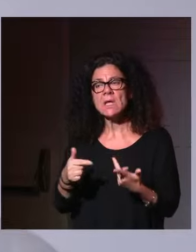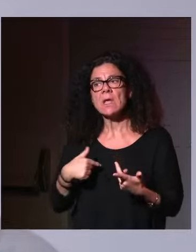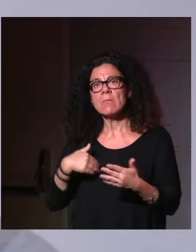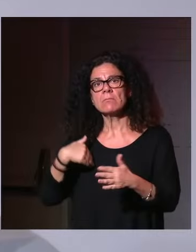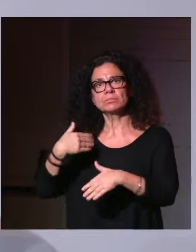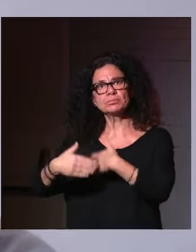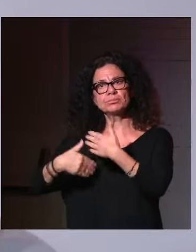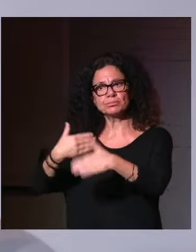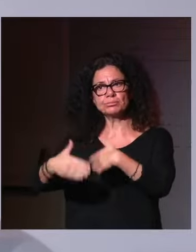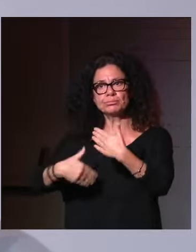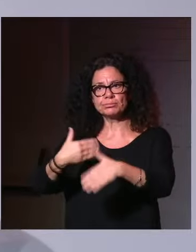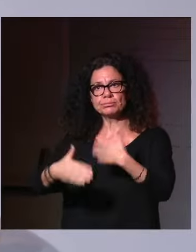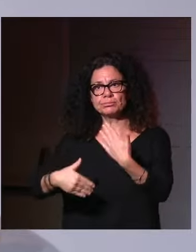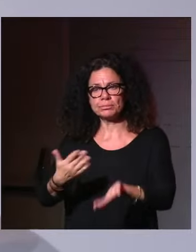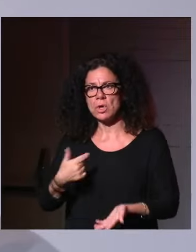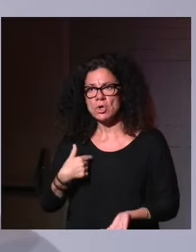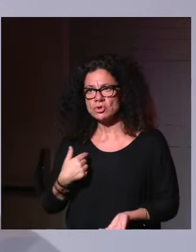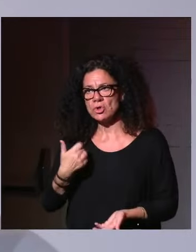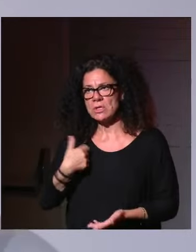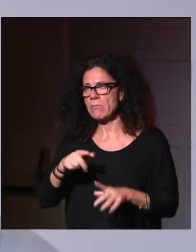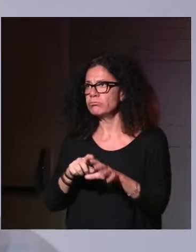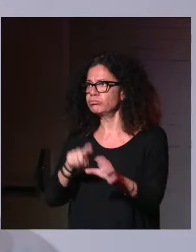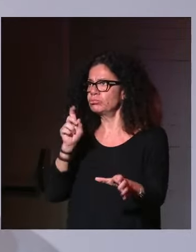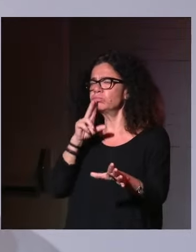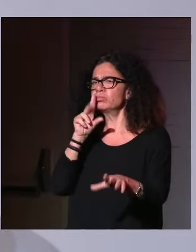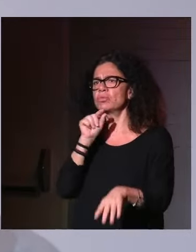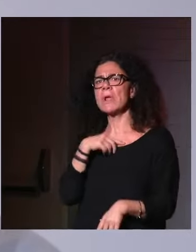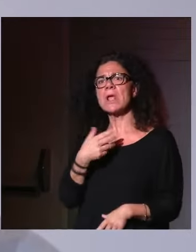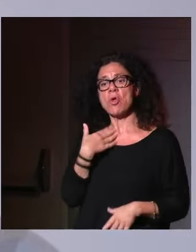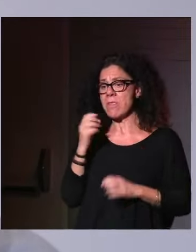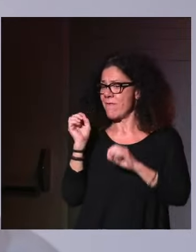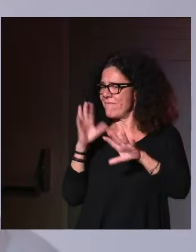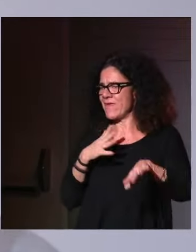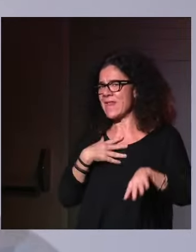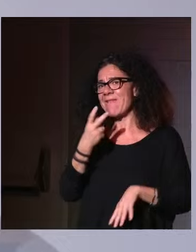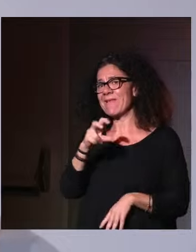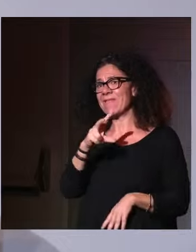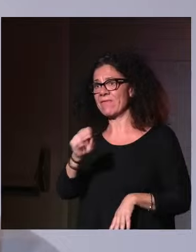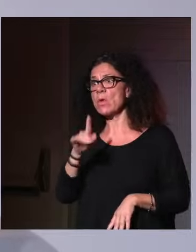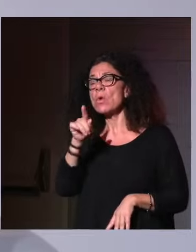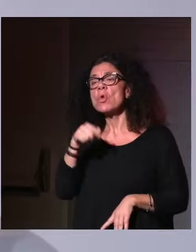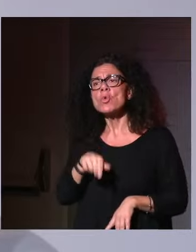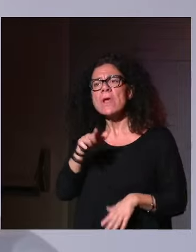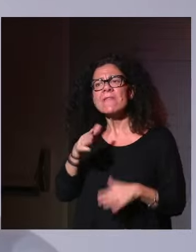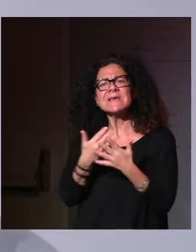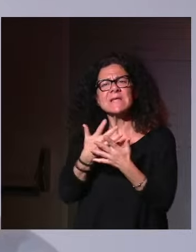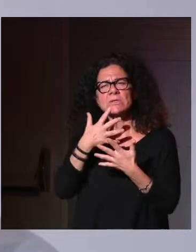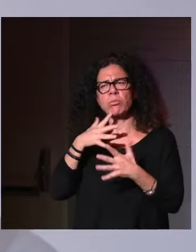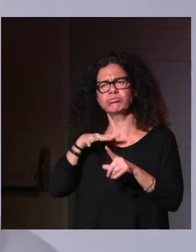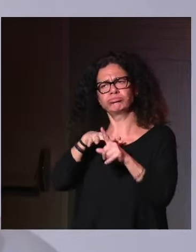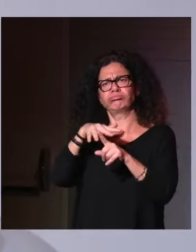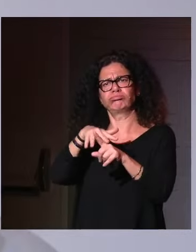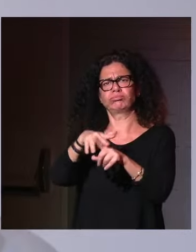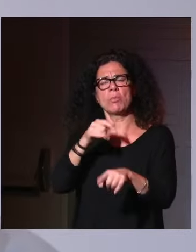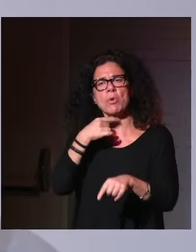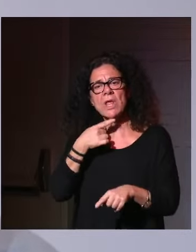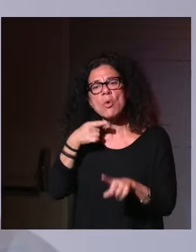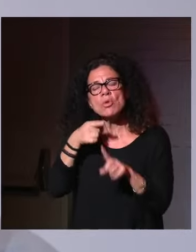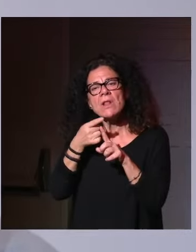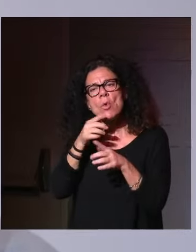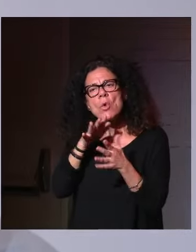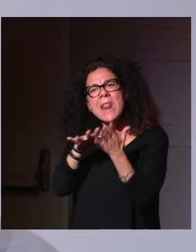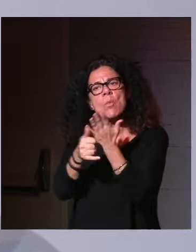ha pasado el tiempo yo dejé de twitear dejé de twitear en el 2020 cuando En una de esas troleadas porque usé lenguaje incluyente